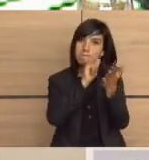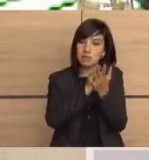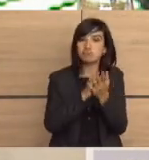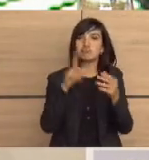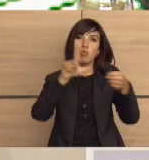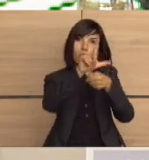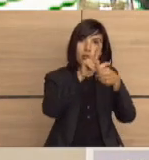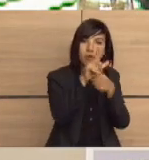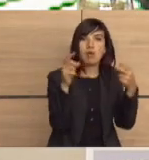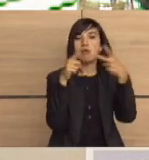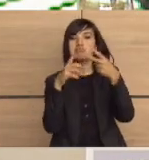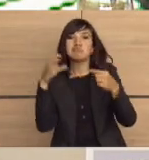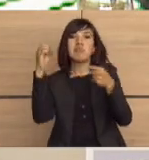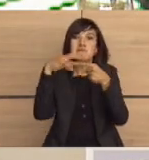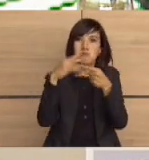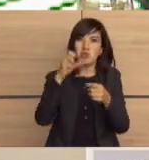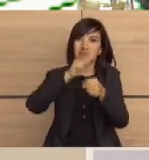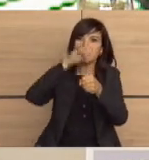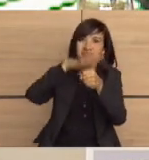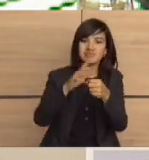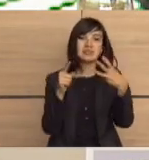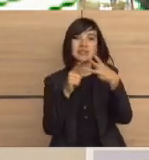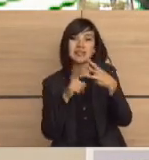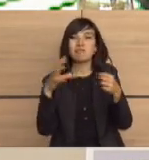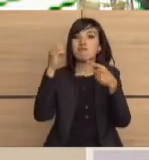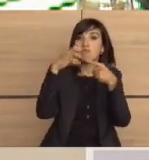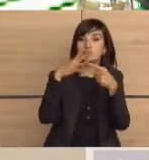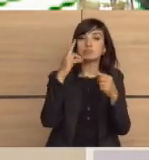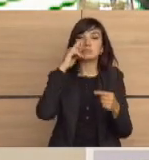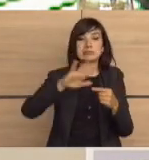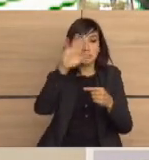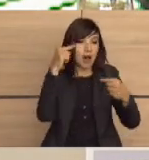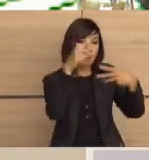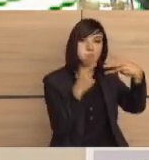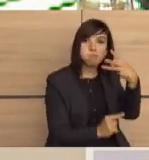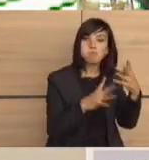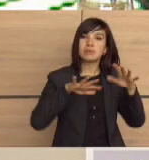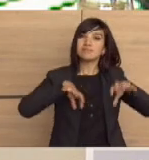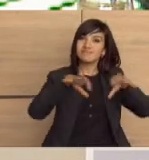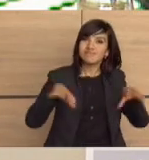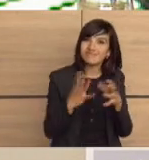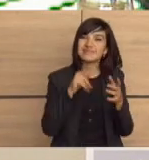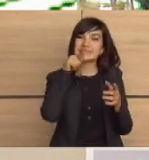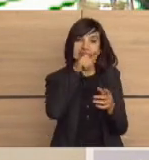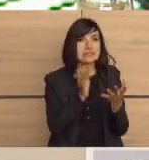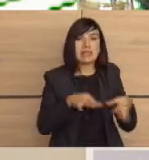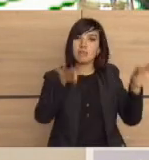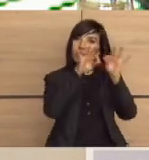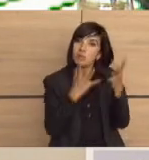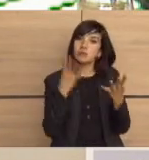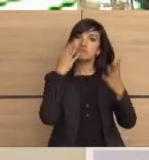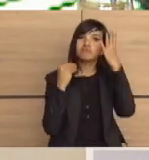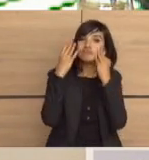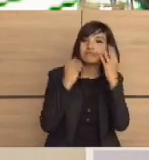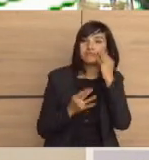nivel regional o a nivel nacional, porque es ahí donde podemos empezar a construir desde las experiencias de cada uno